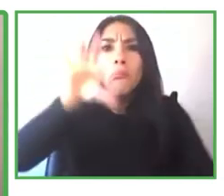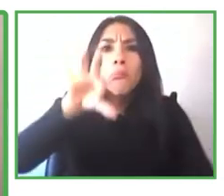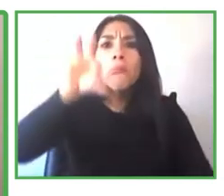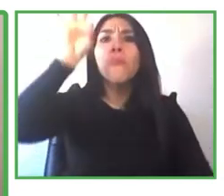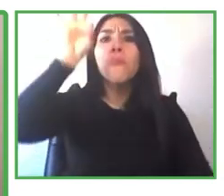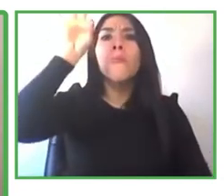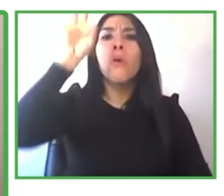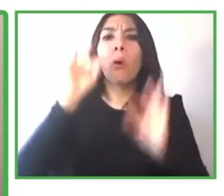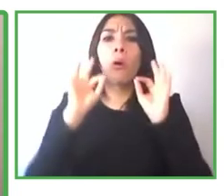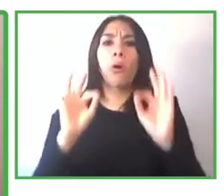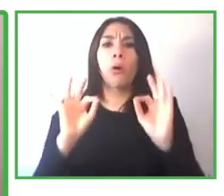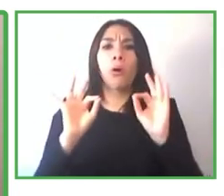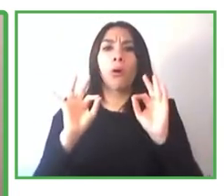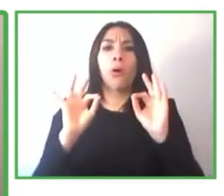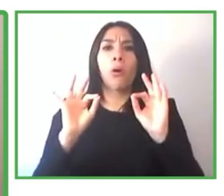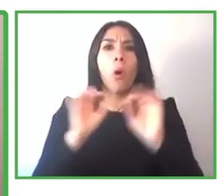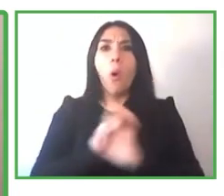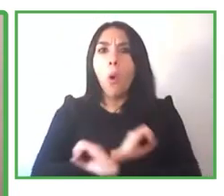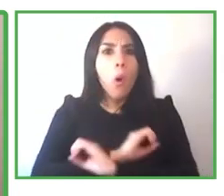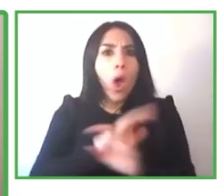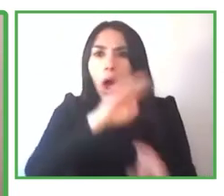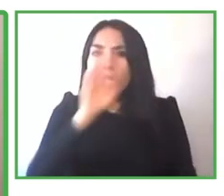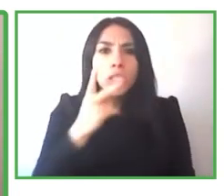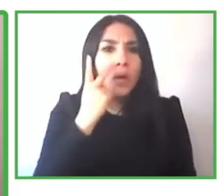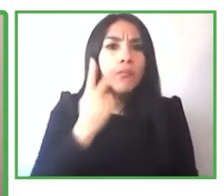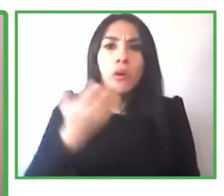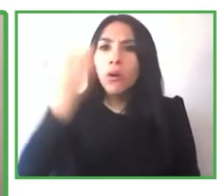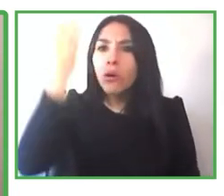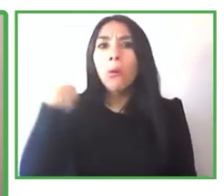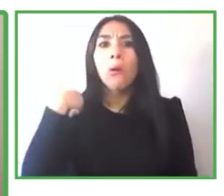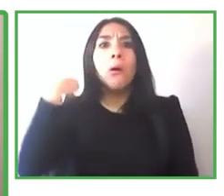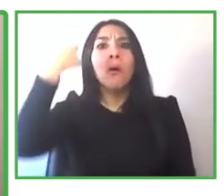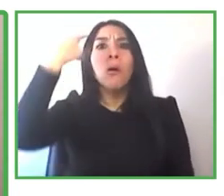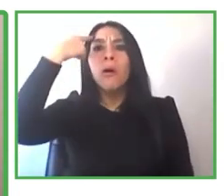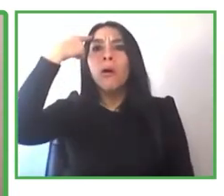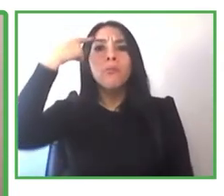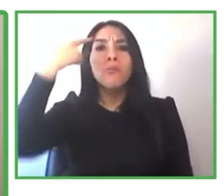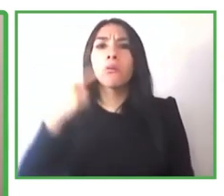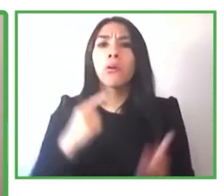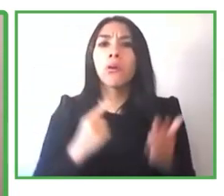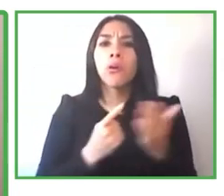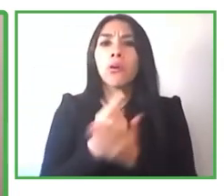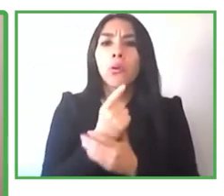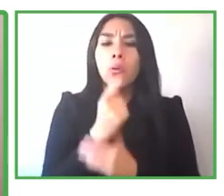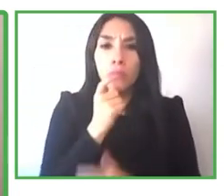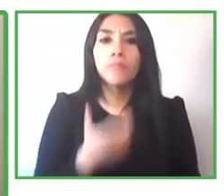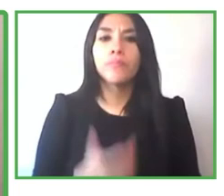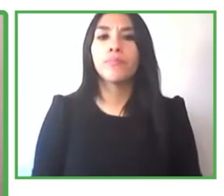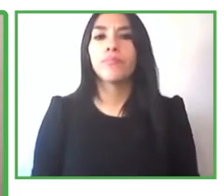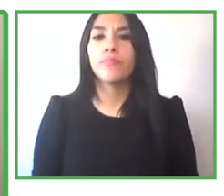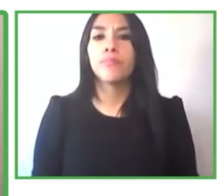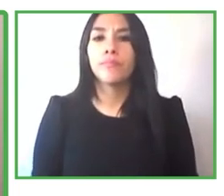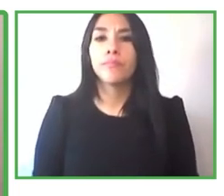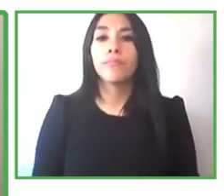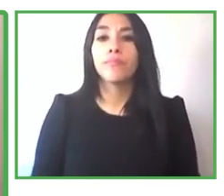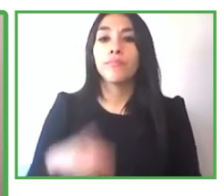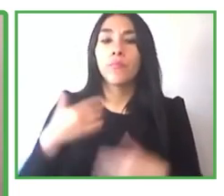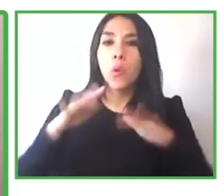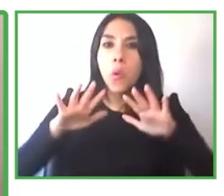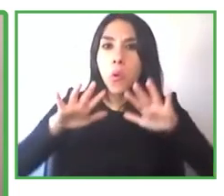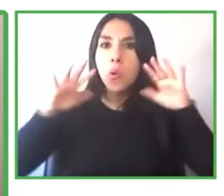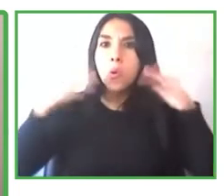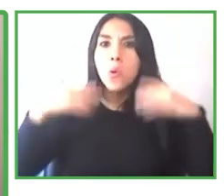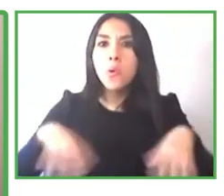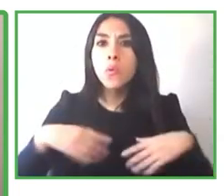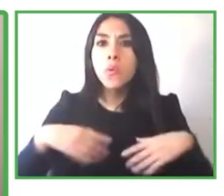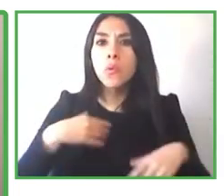las oportunidades que iba a tener. Fantástico. Yo me acuerdo de la época en que te entrevistamos y lo que pasó contigo en